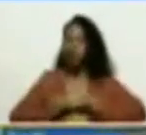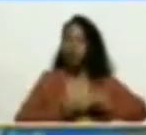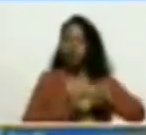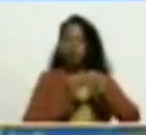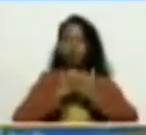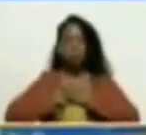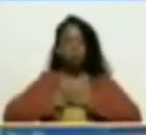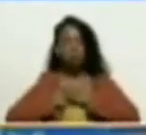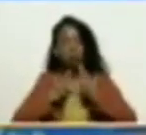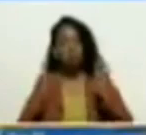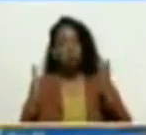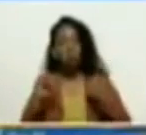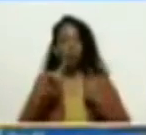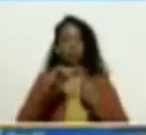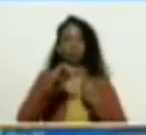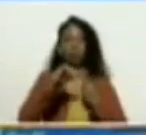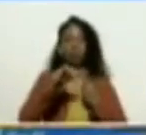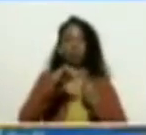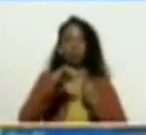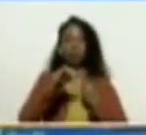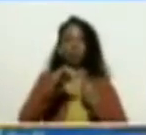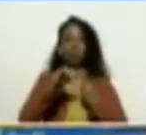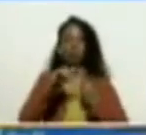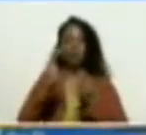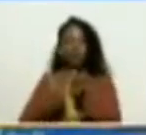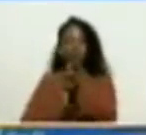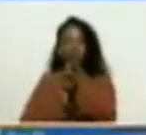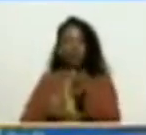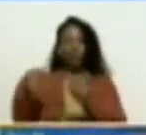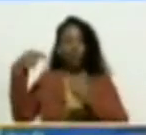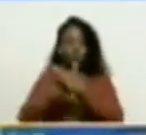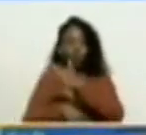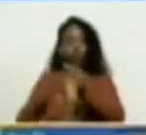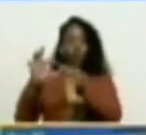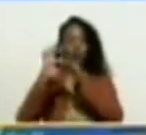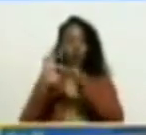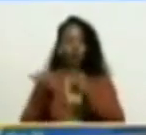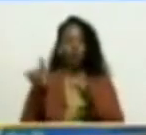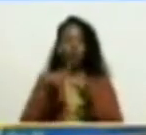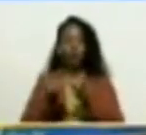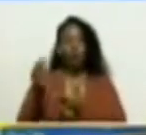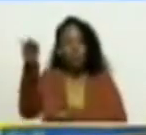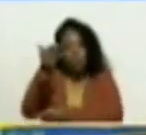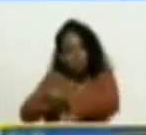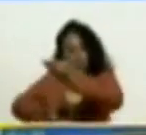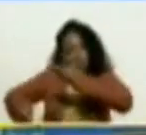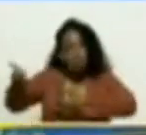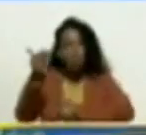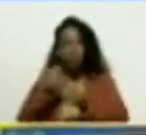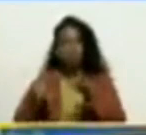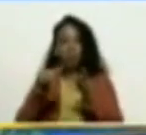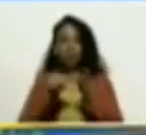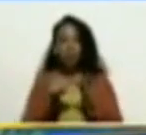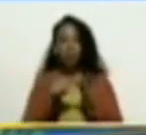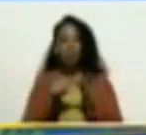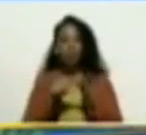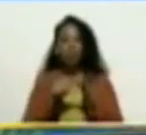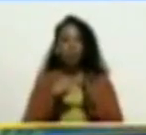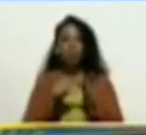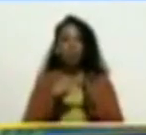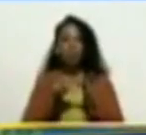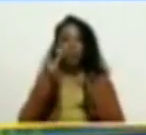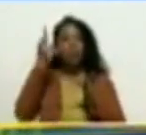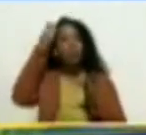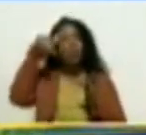solidaridad, desde la hermandad, desde la cooperación de dos